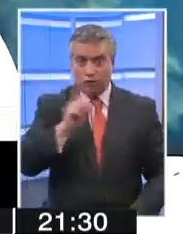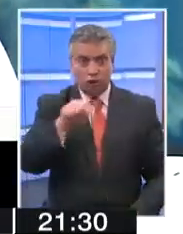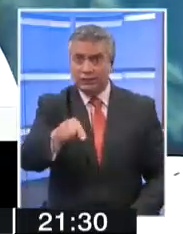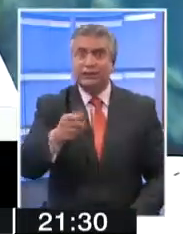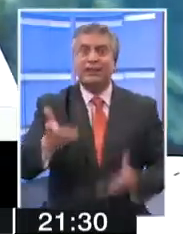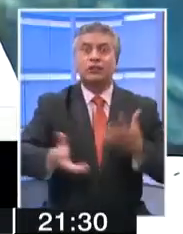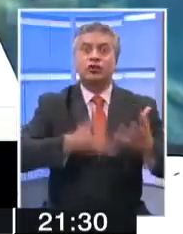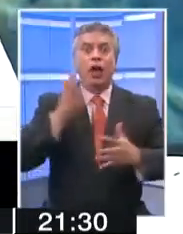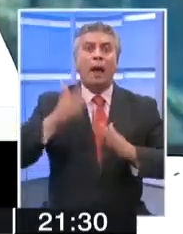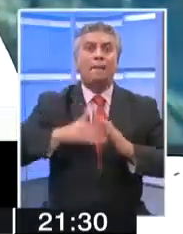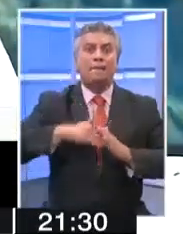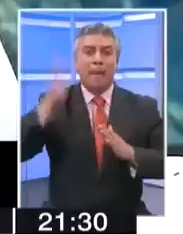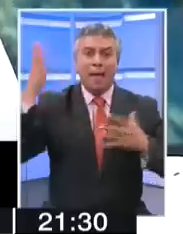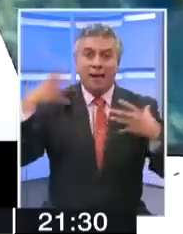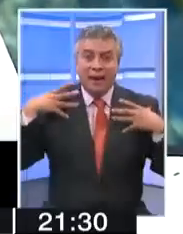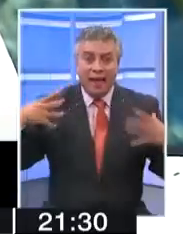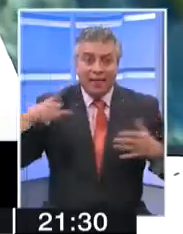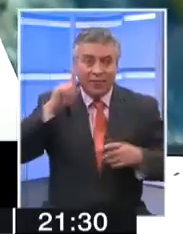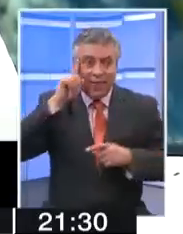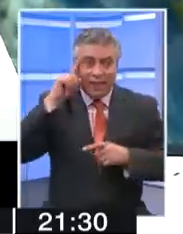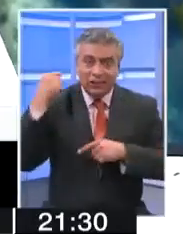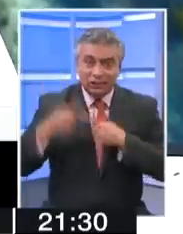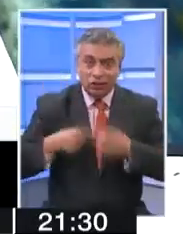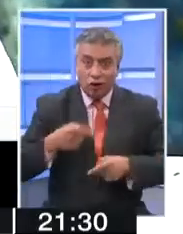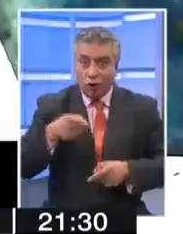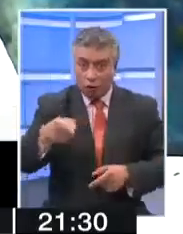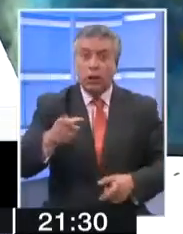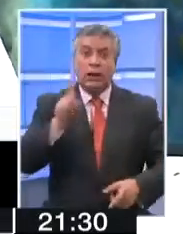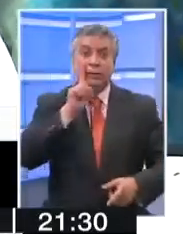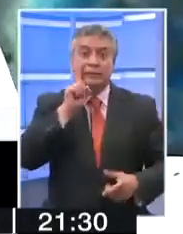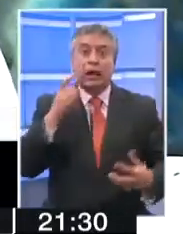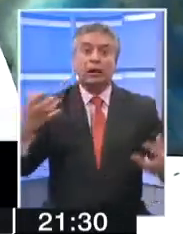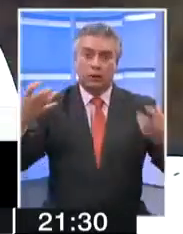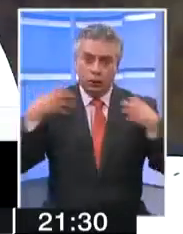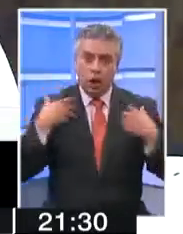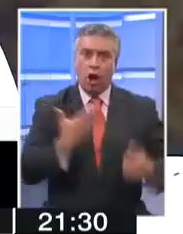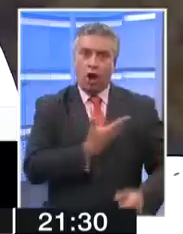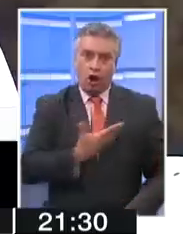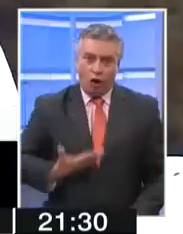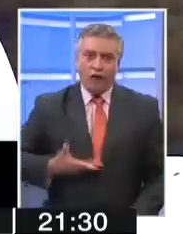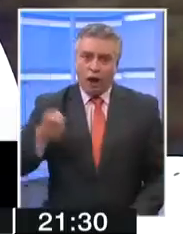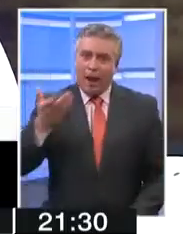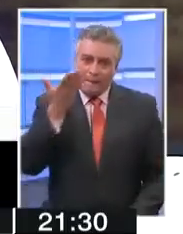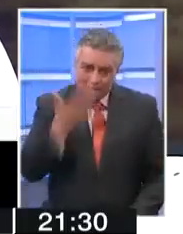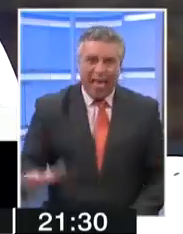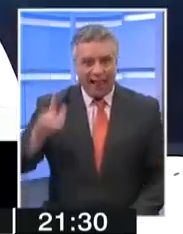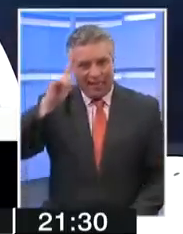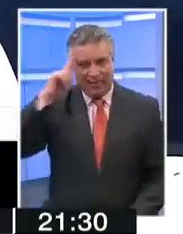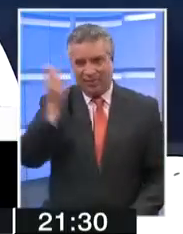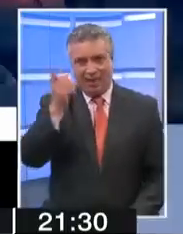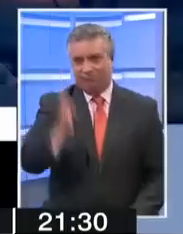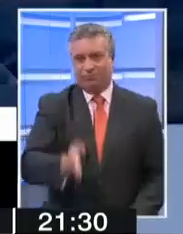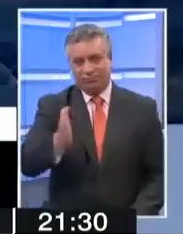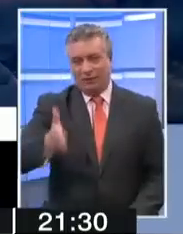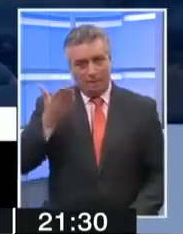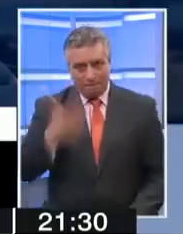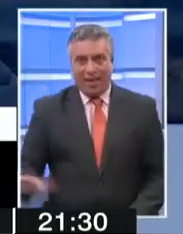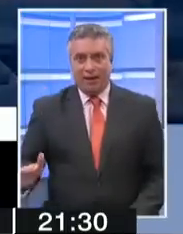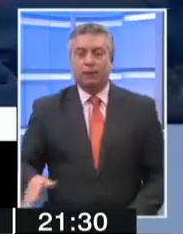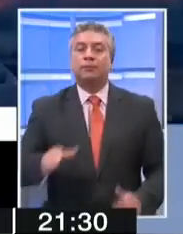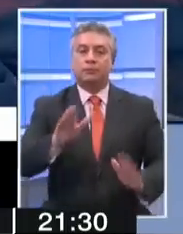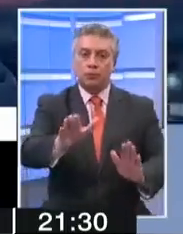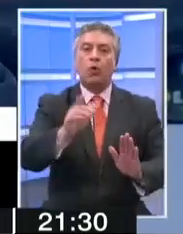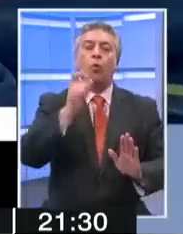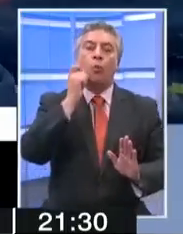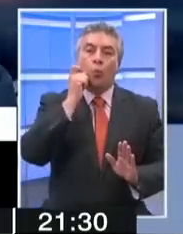más grande de la historia. Y esto es responsabilidad nuevamente de este gobierno, que tomó malas decisiones. Pero a eso voy, a ese punto. ¿Cuál era la decisión